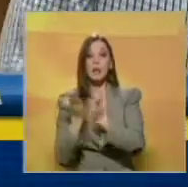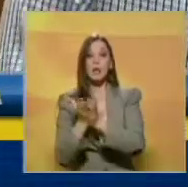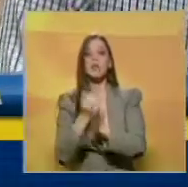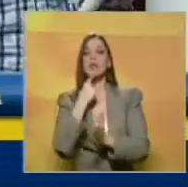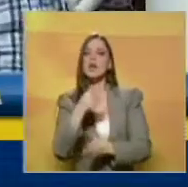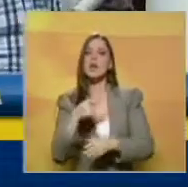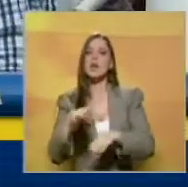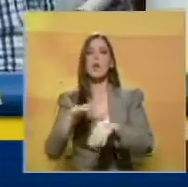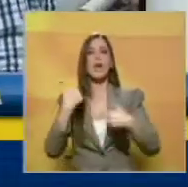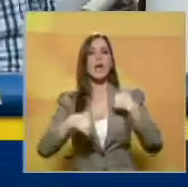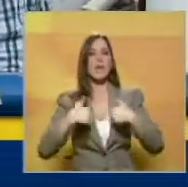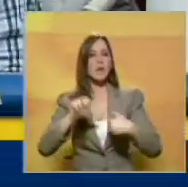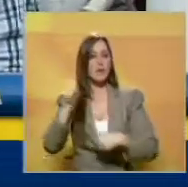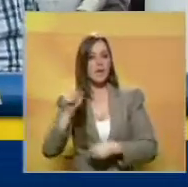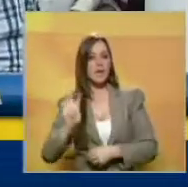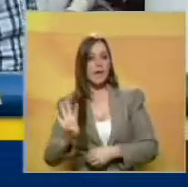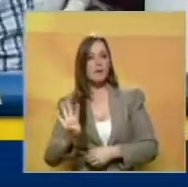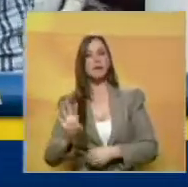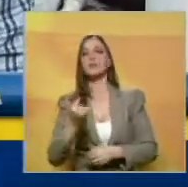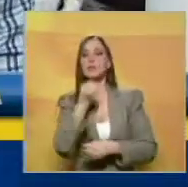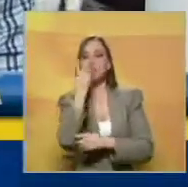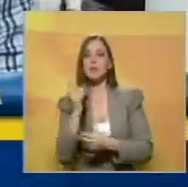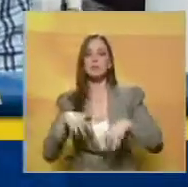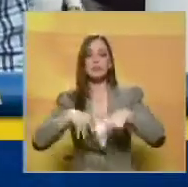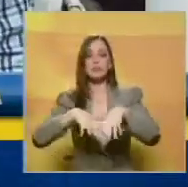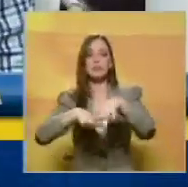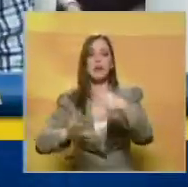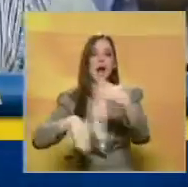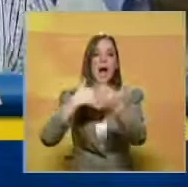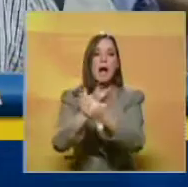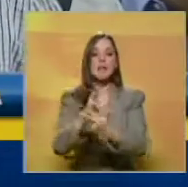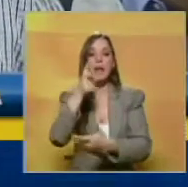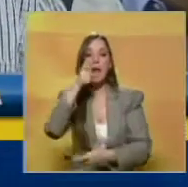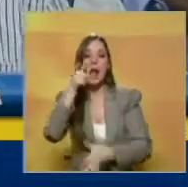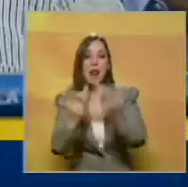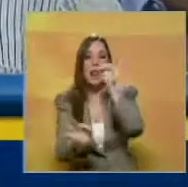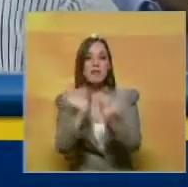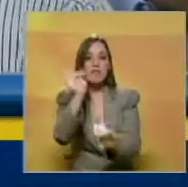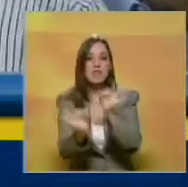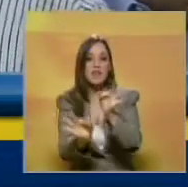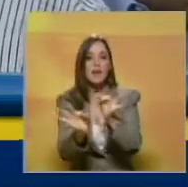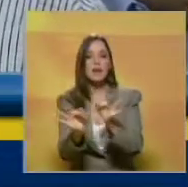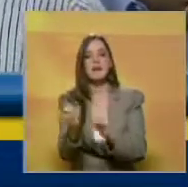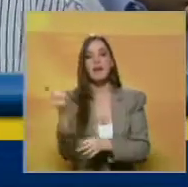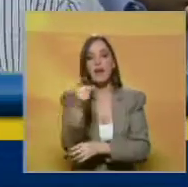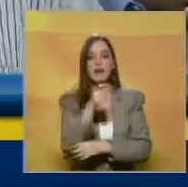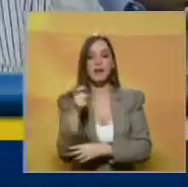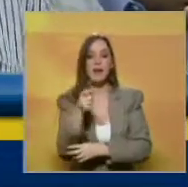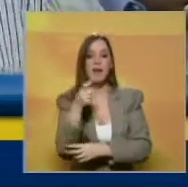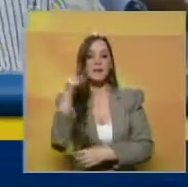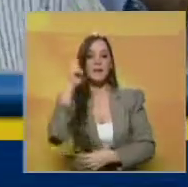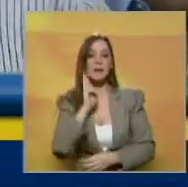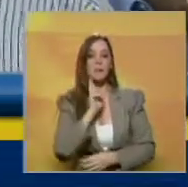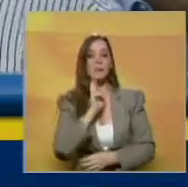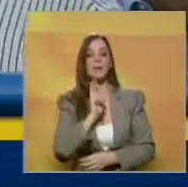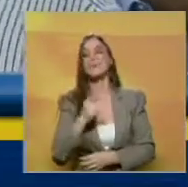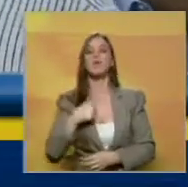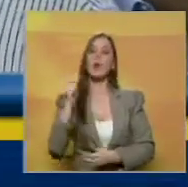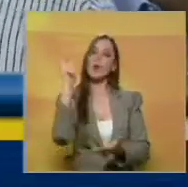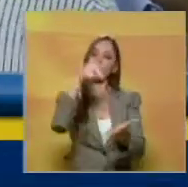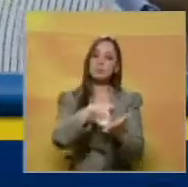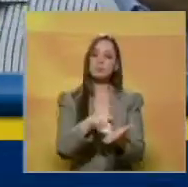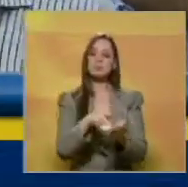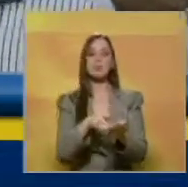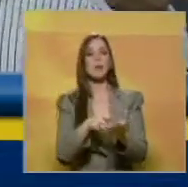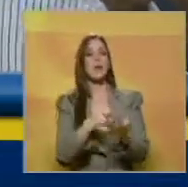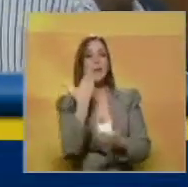para este miércoles 14 de mayo hasta la Fiscalía General de la República. Hoy estuvimos aquí en el Consejo Universitario, ¿no? Primero exigiendo el pronunciamiento